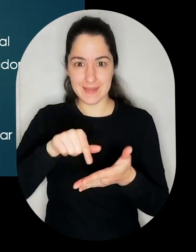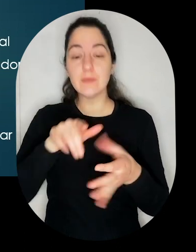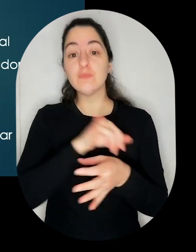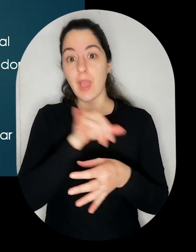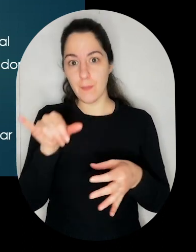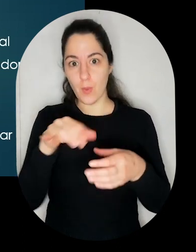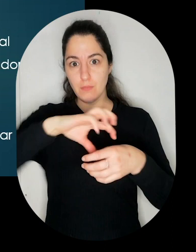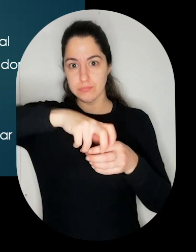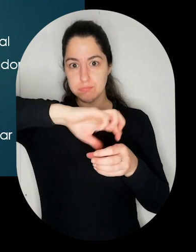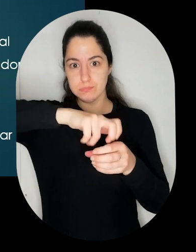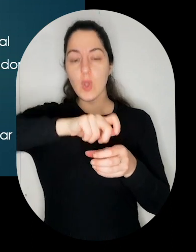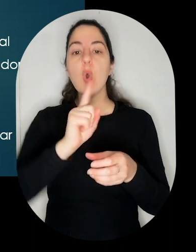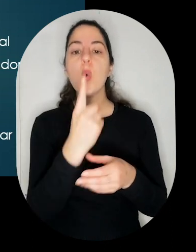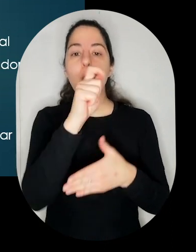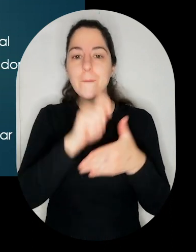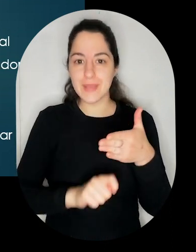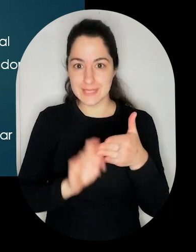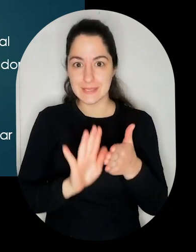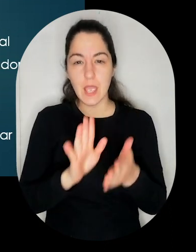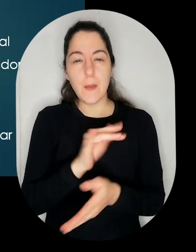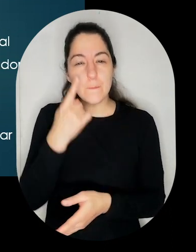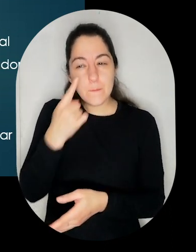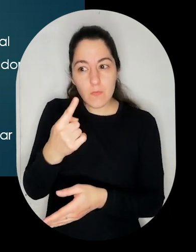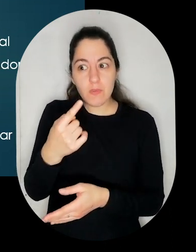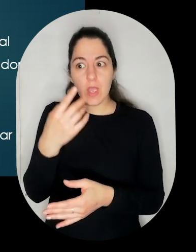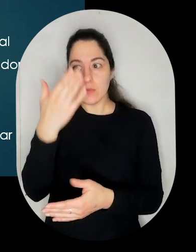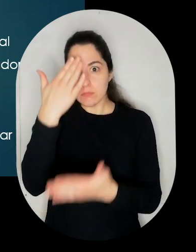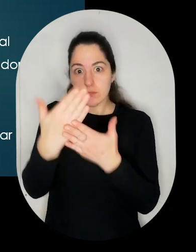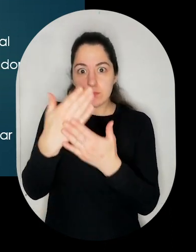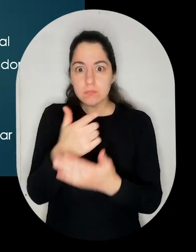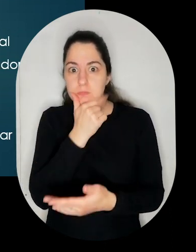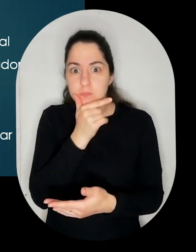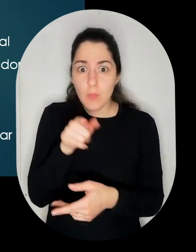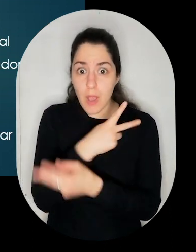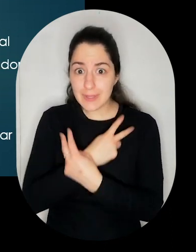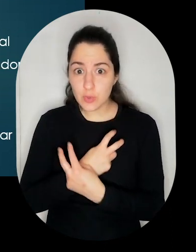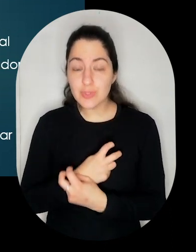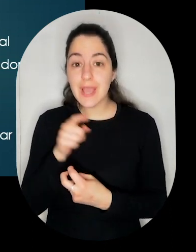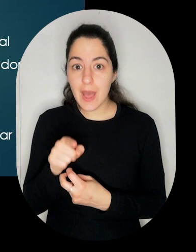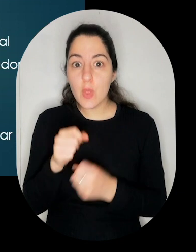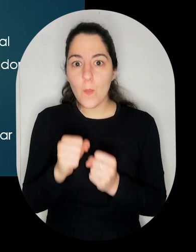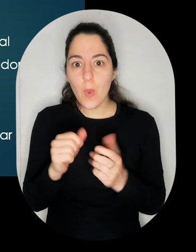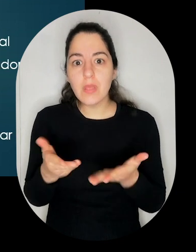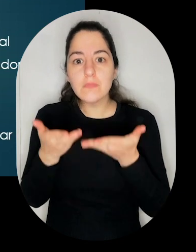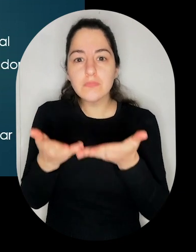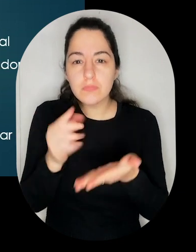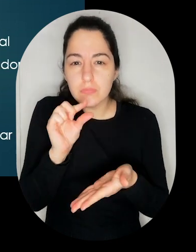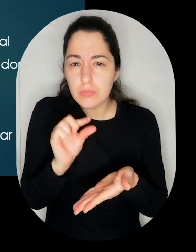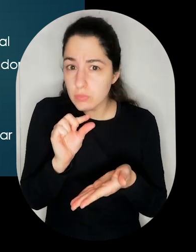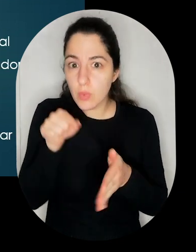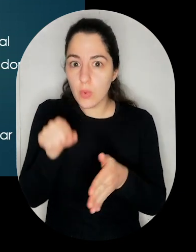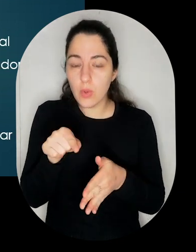de intoxicaciones, se debe administrar volúmenes entre 10 a 30 ml de esto en forma repetida. Normalmente los síndromes